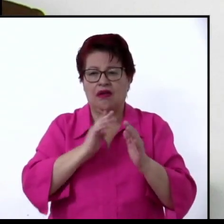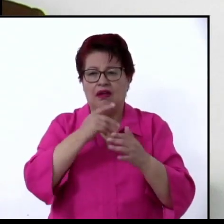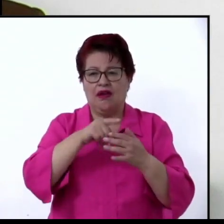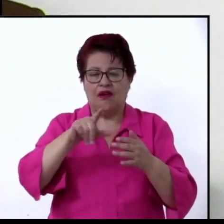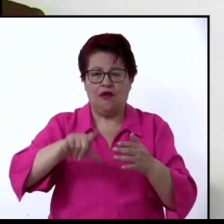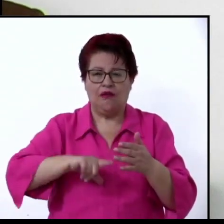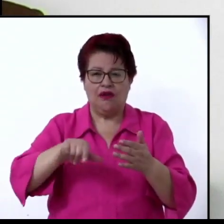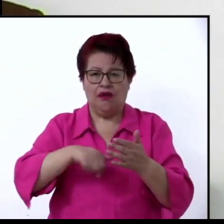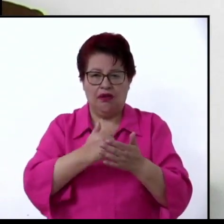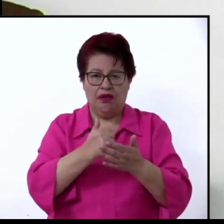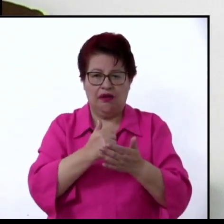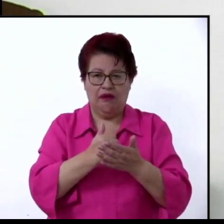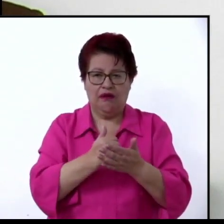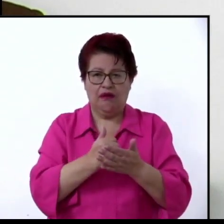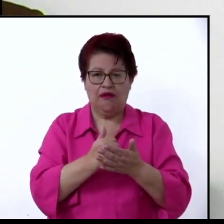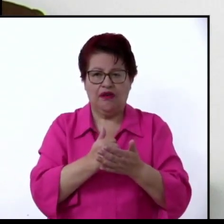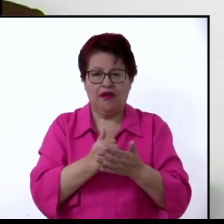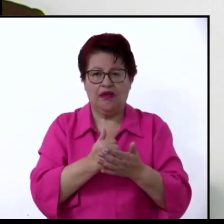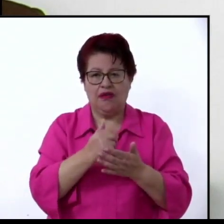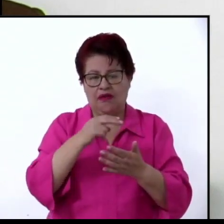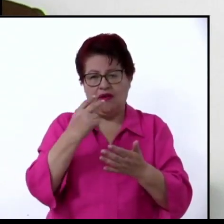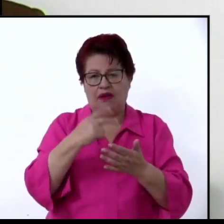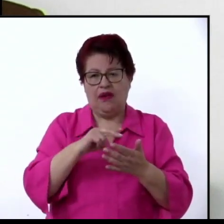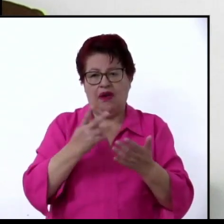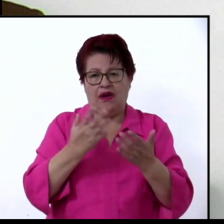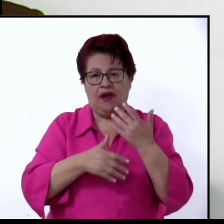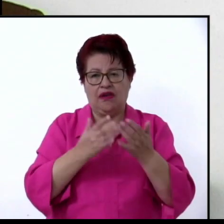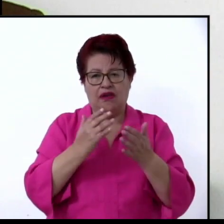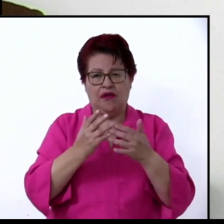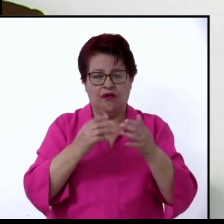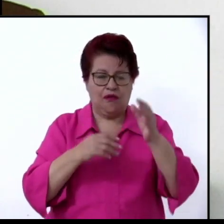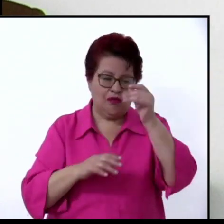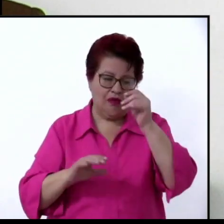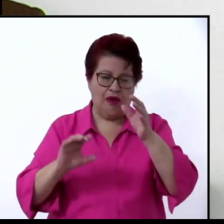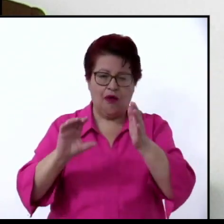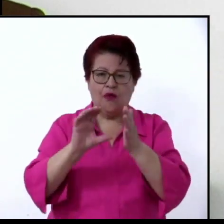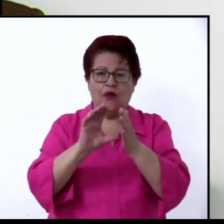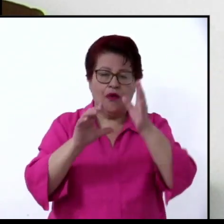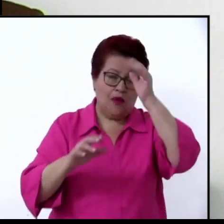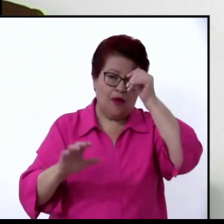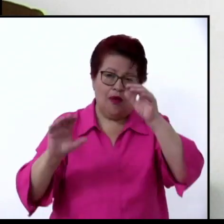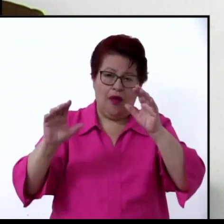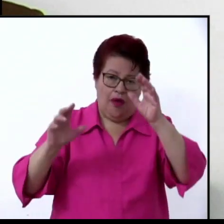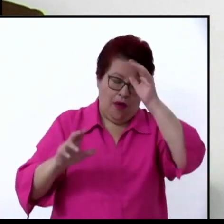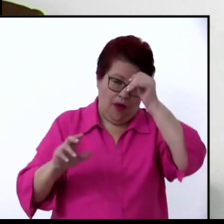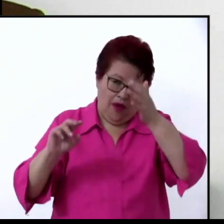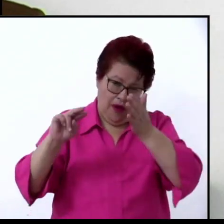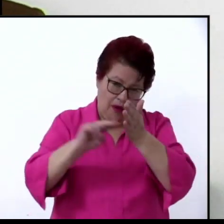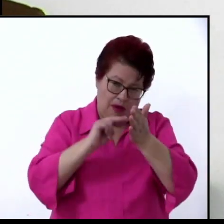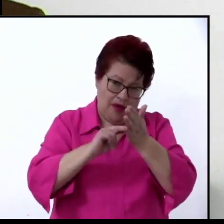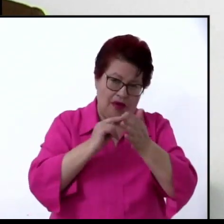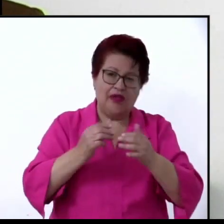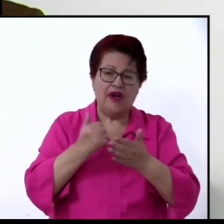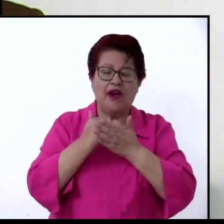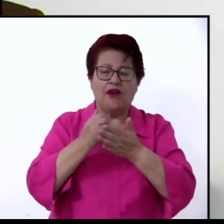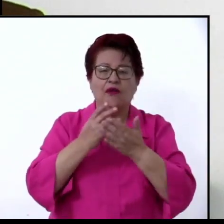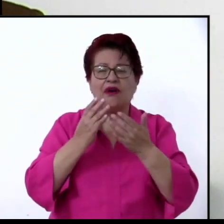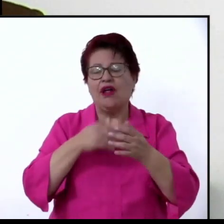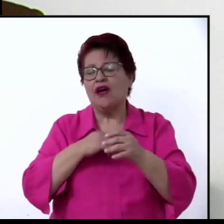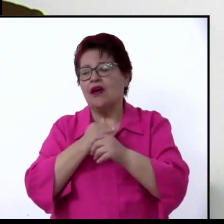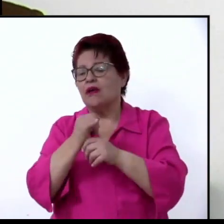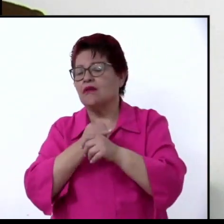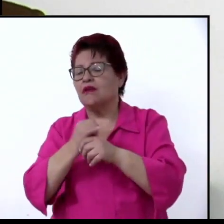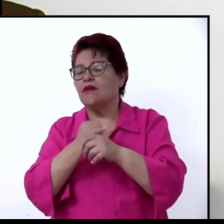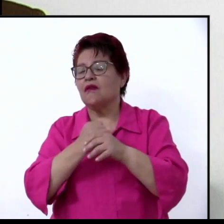Gobierno de México anunció que generamos un convenio de colaboración para poner en marcha inspecciones de